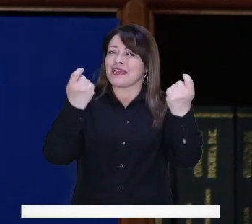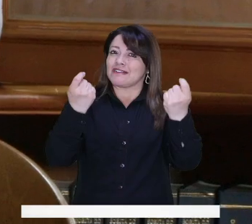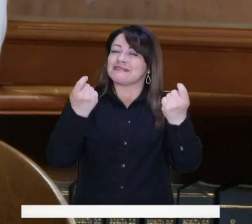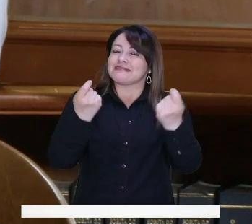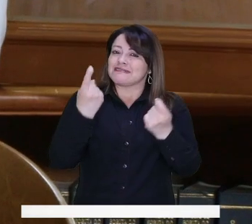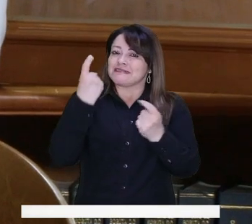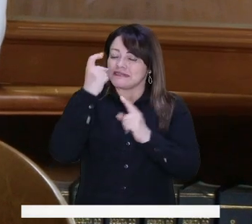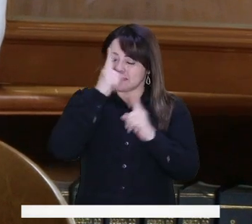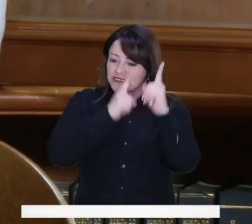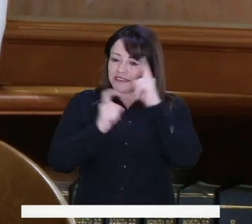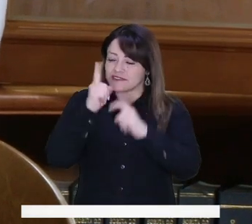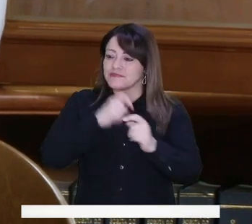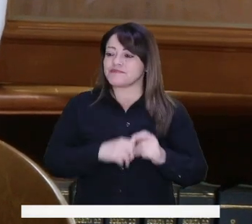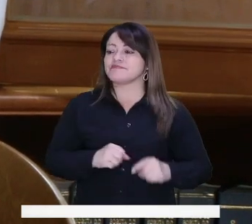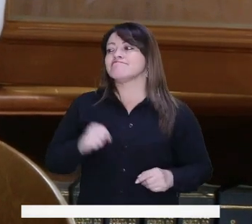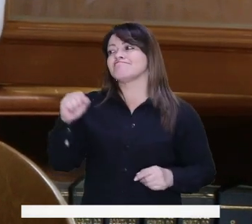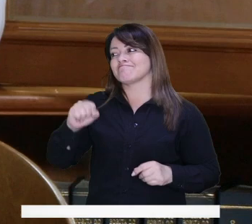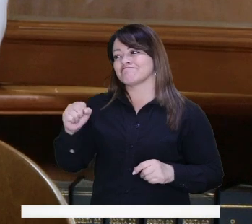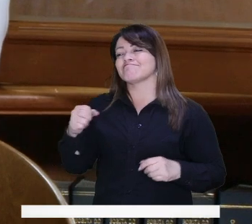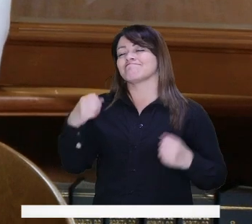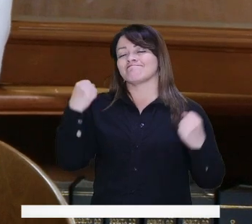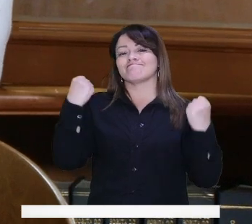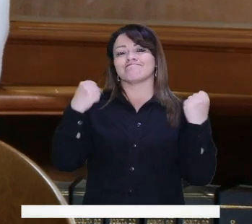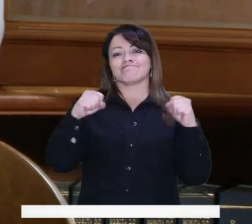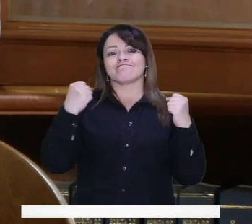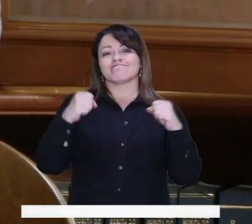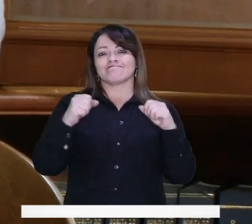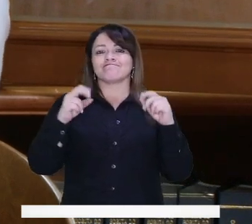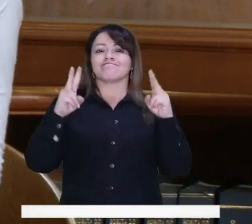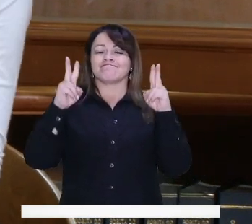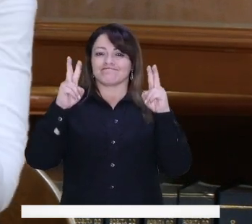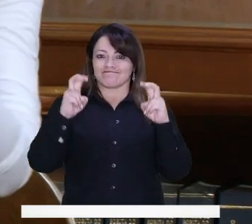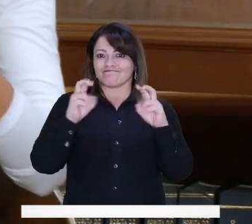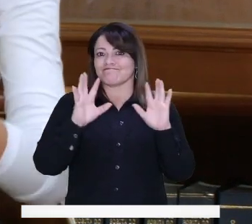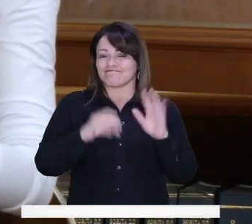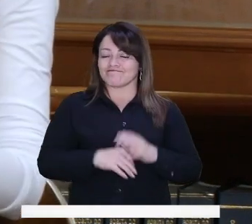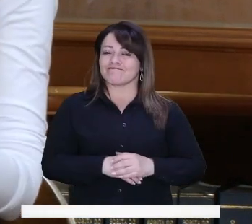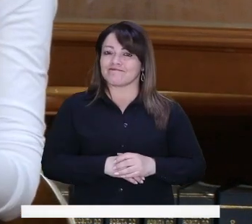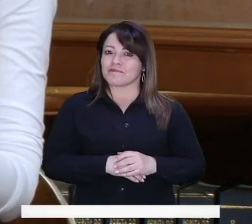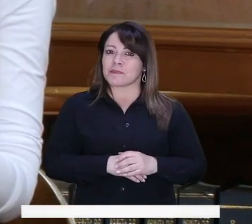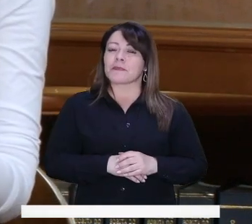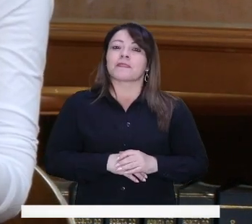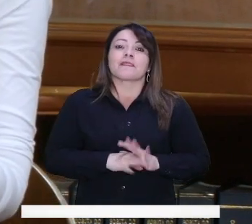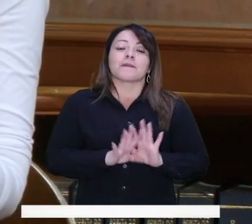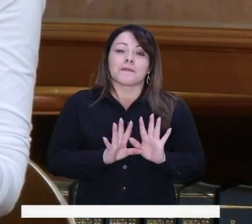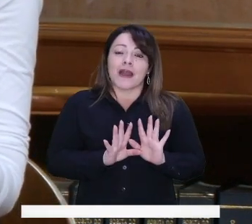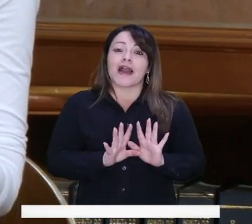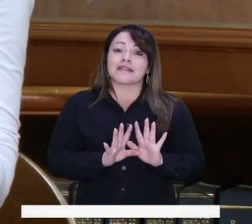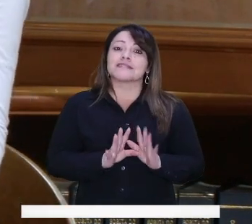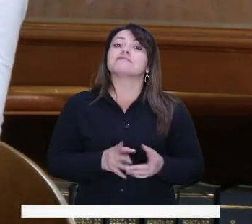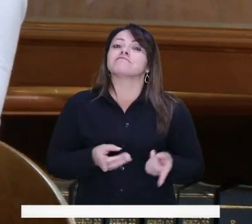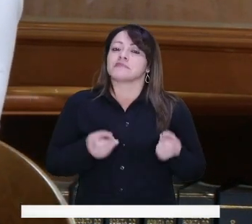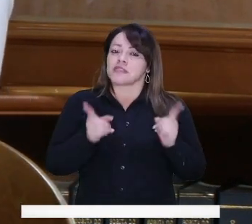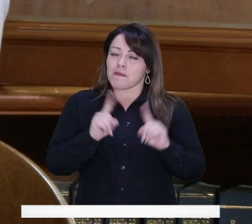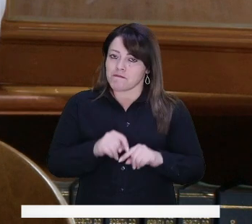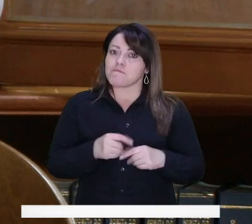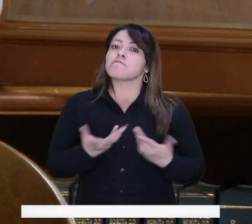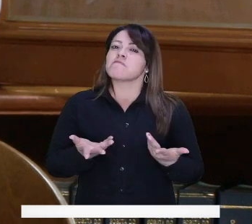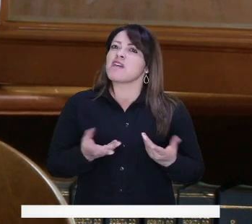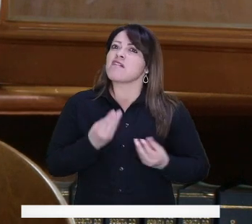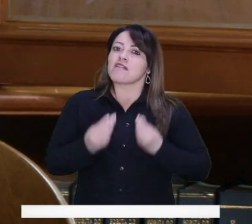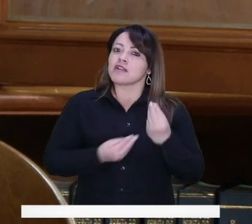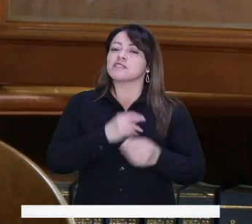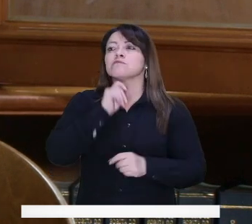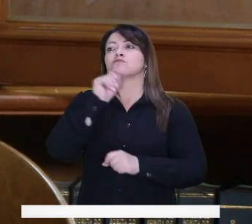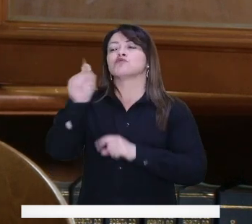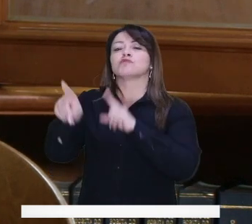mercado. Obviamente, claro, digamos que nos preocupa mucho todo este tema, y trasladándolo ya pues a la parte presente, nosotros hemos trasladado